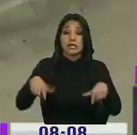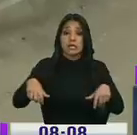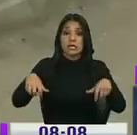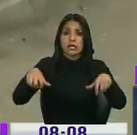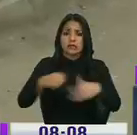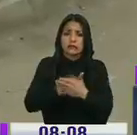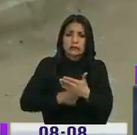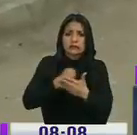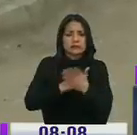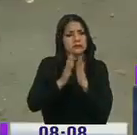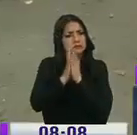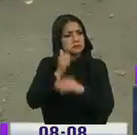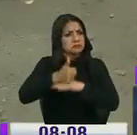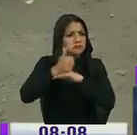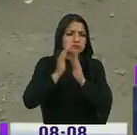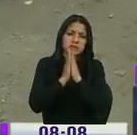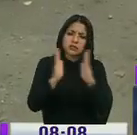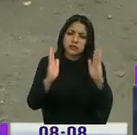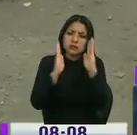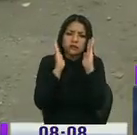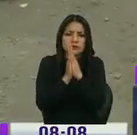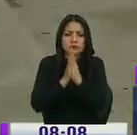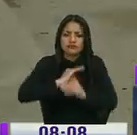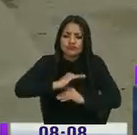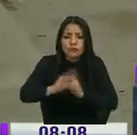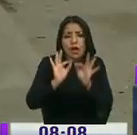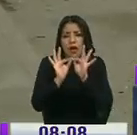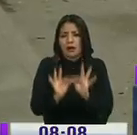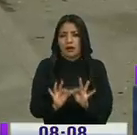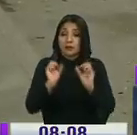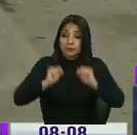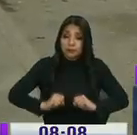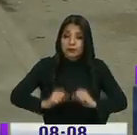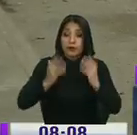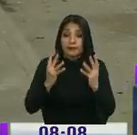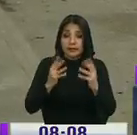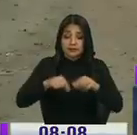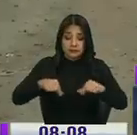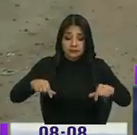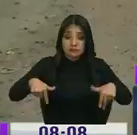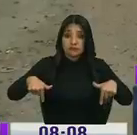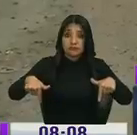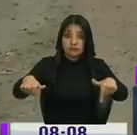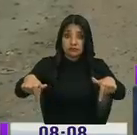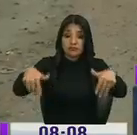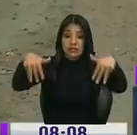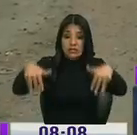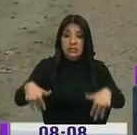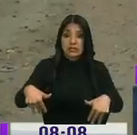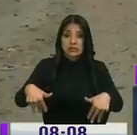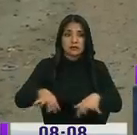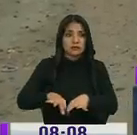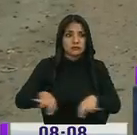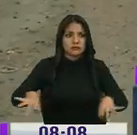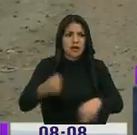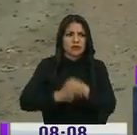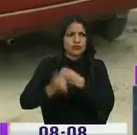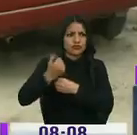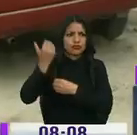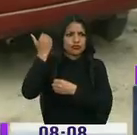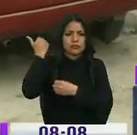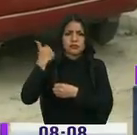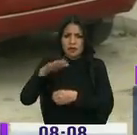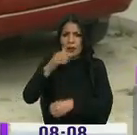luchan para que las autoridades de escuchen su clamor y las obras lleguen pues los bordillos y la tubería fueron colocados años atrás